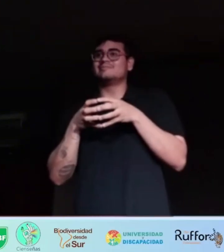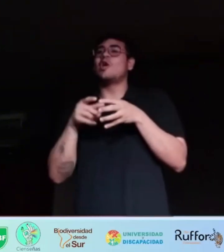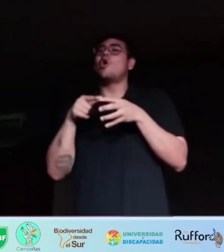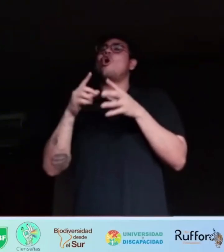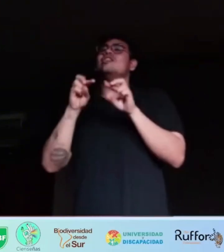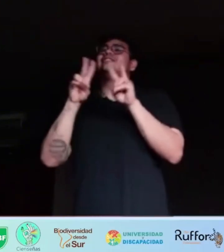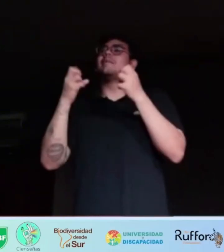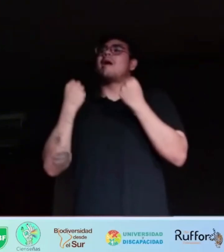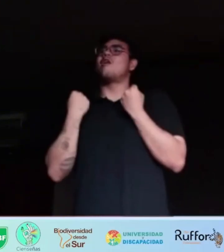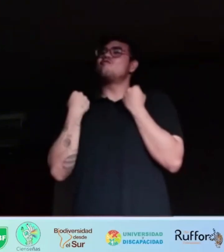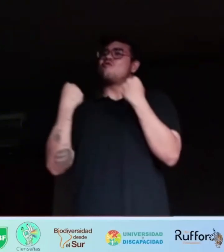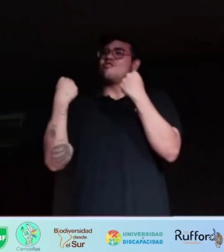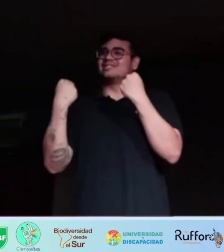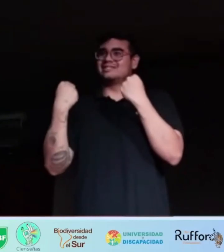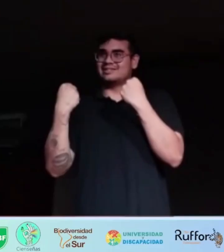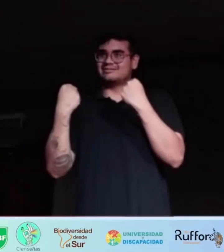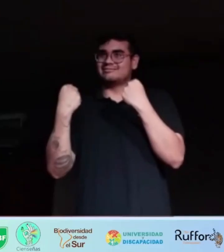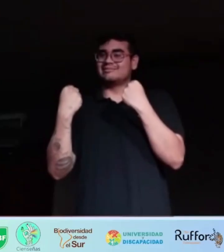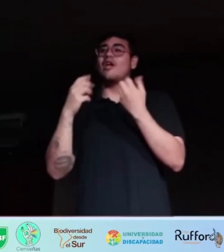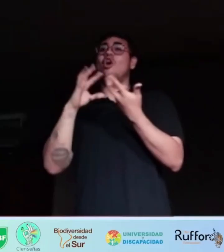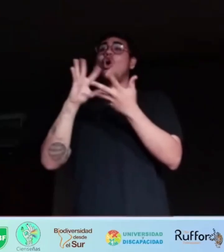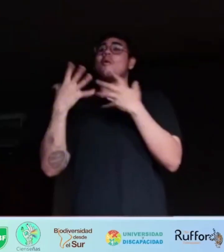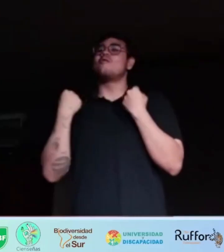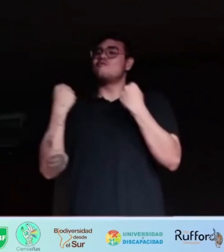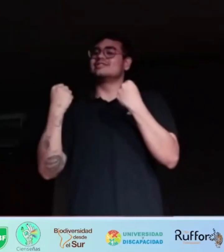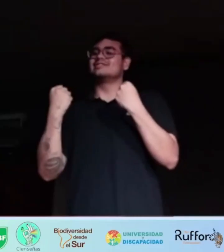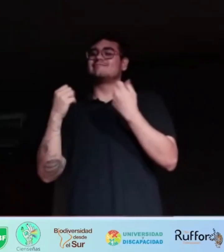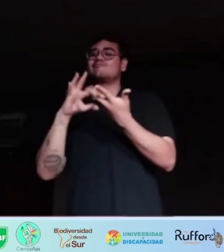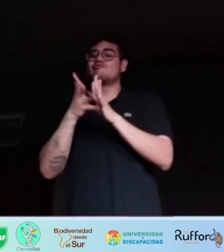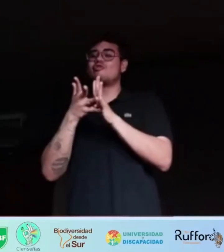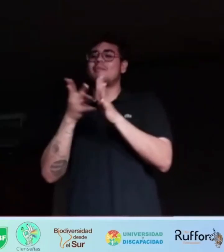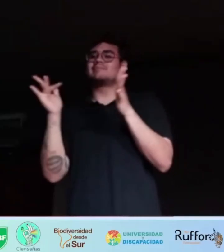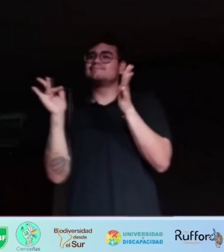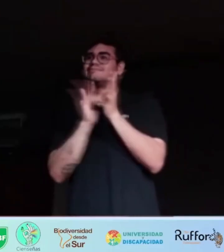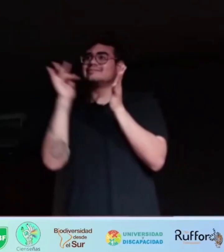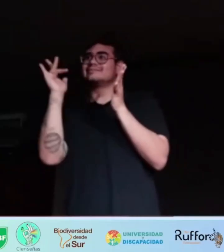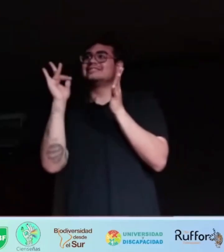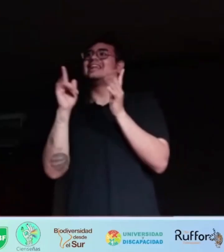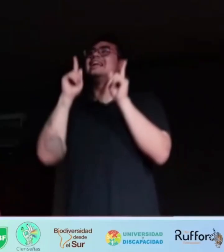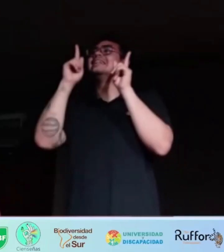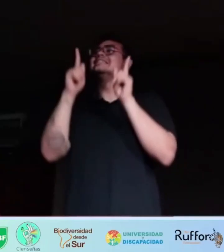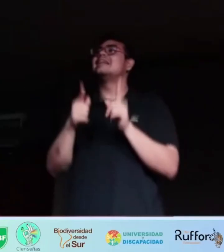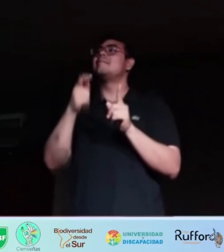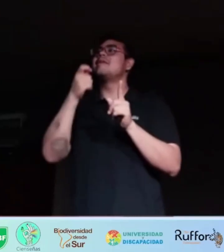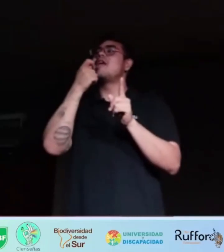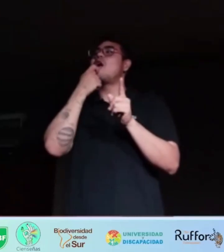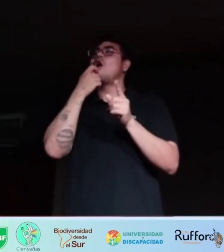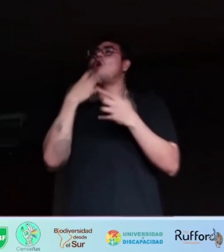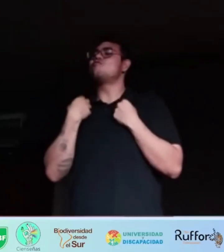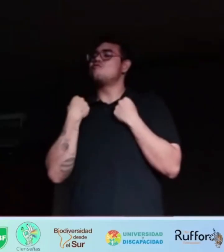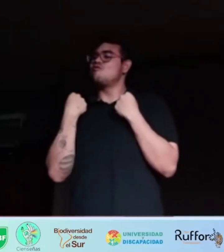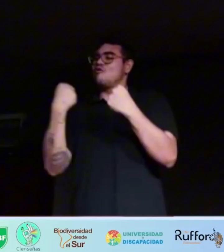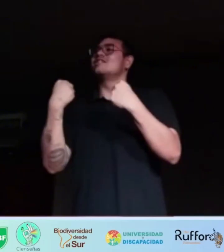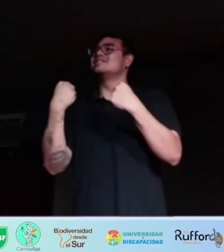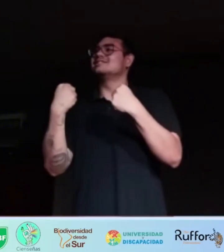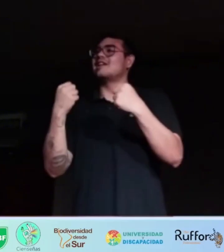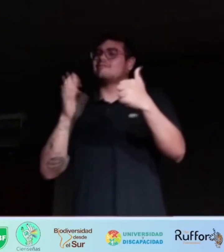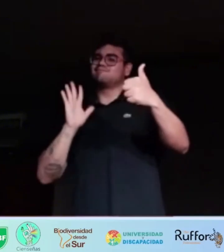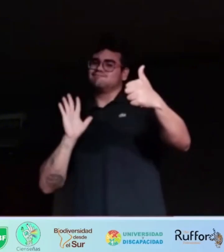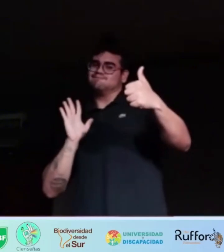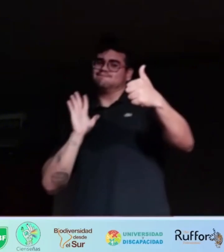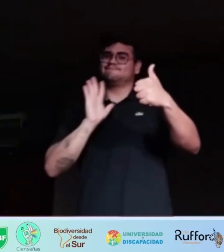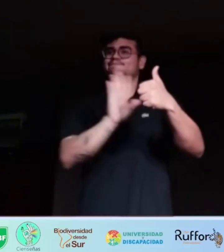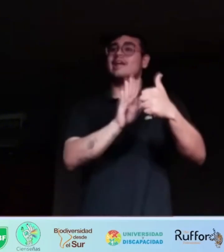poco más amplio, no solamente la fuerza de contacto, sino en fuerzas de acción distancia, en particular la fuerza peso, la